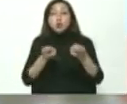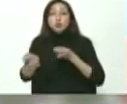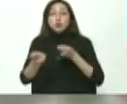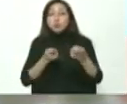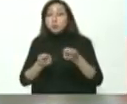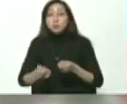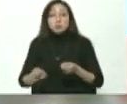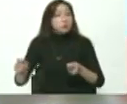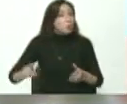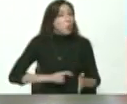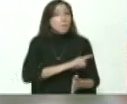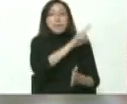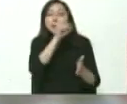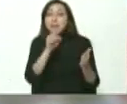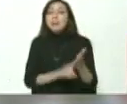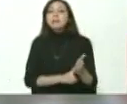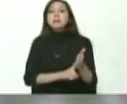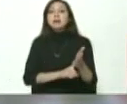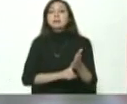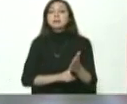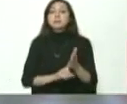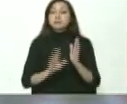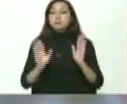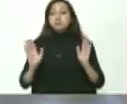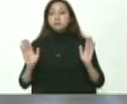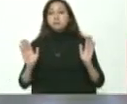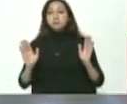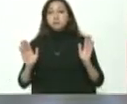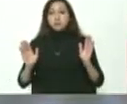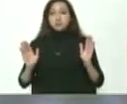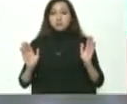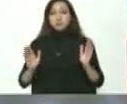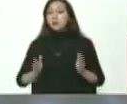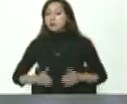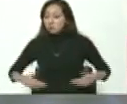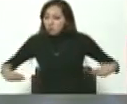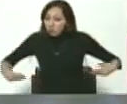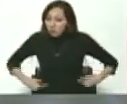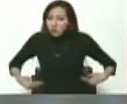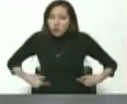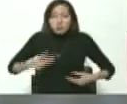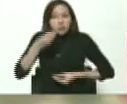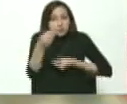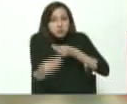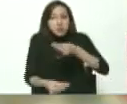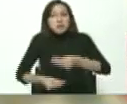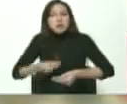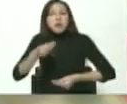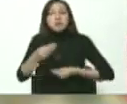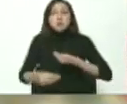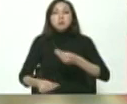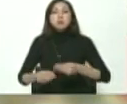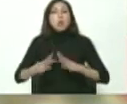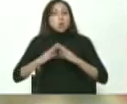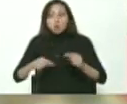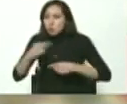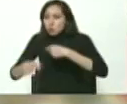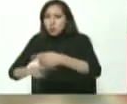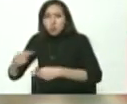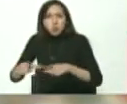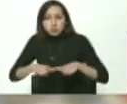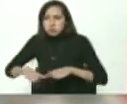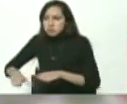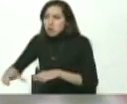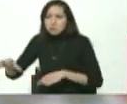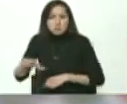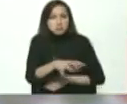Controlar plenamente. Bueno, tan gran esfuerzo que se hace todos los días en todos lados del